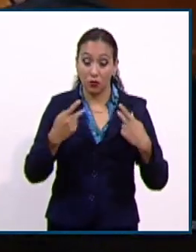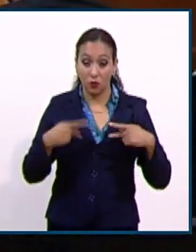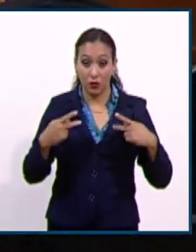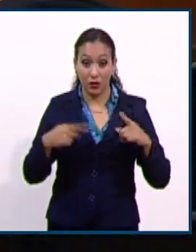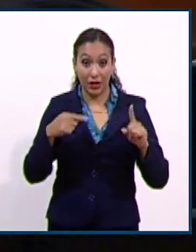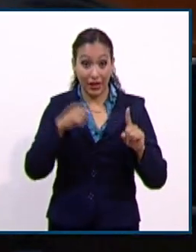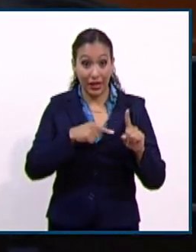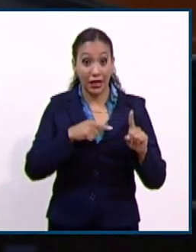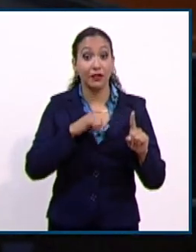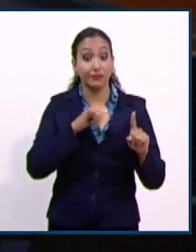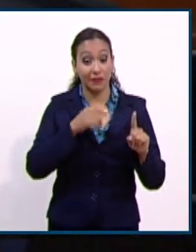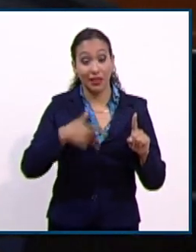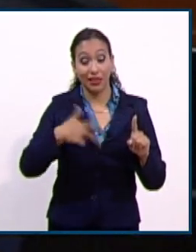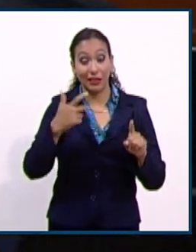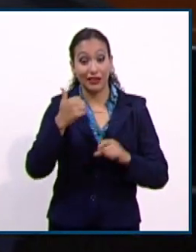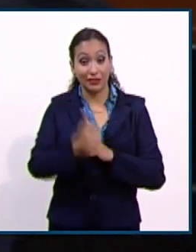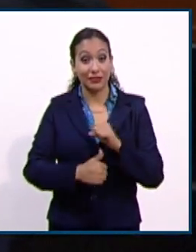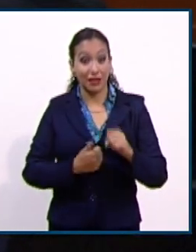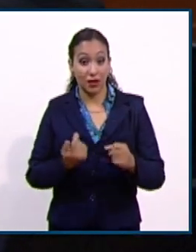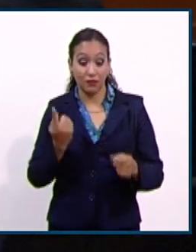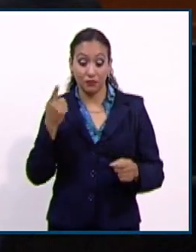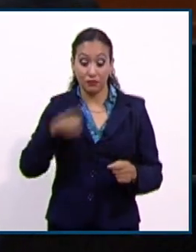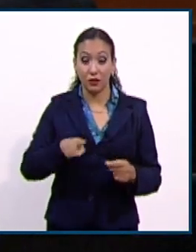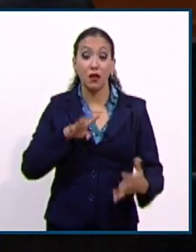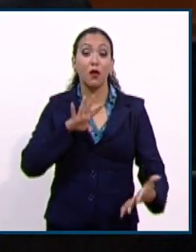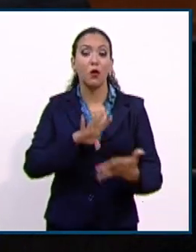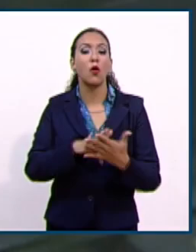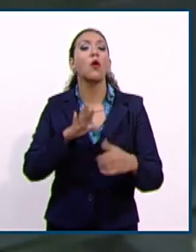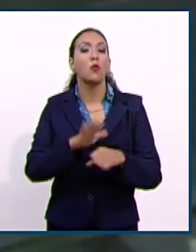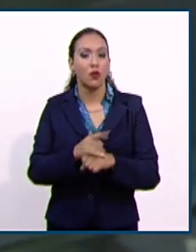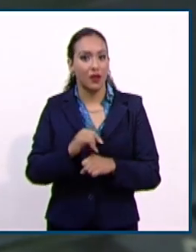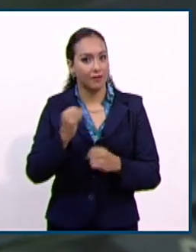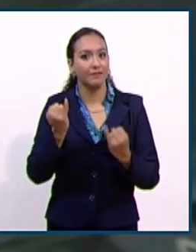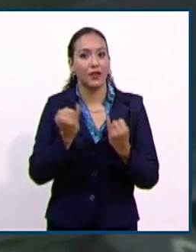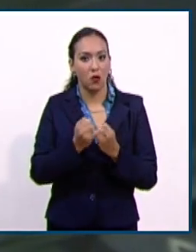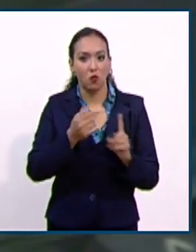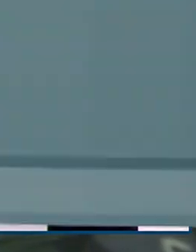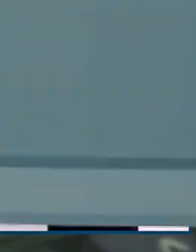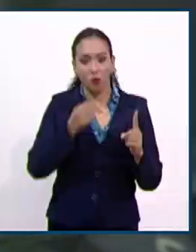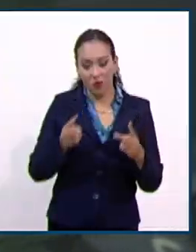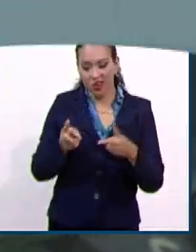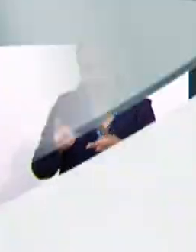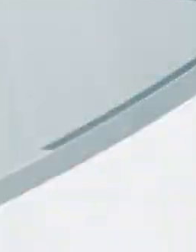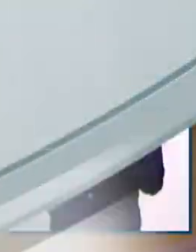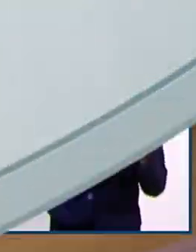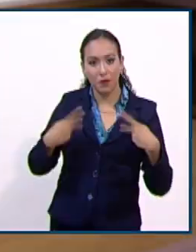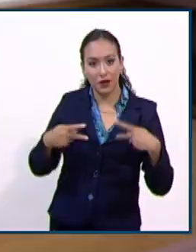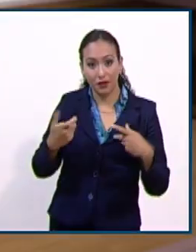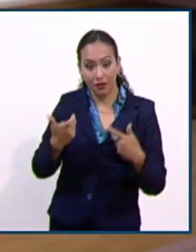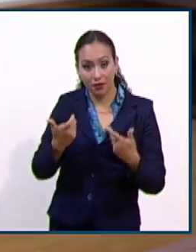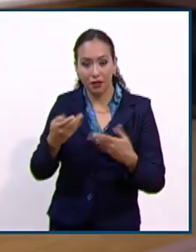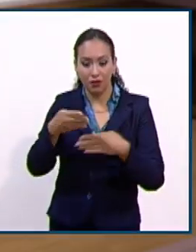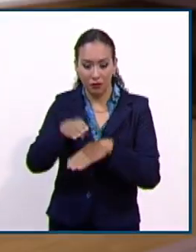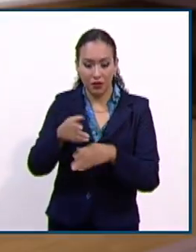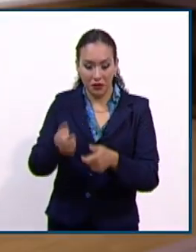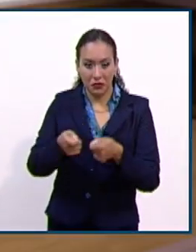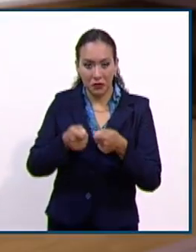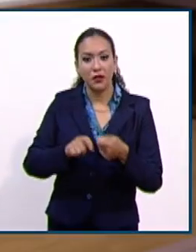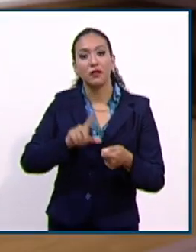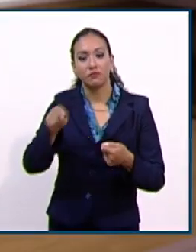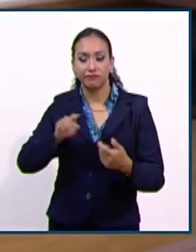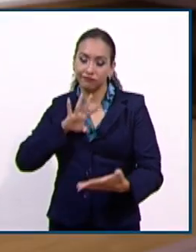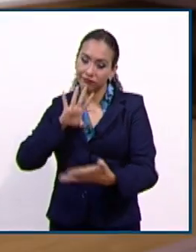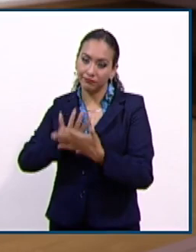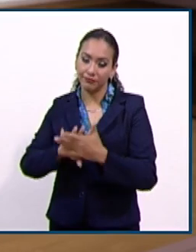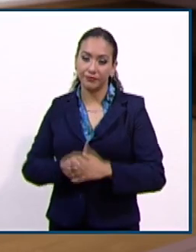que fue condenada a 13 años de prisión por robo a cuentaviente con violencia. La primera